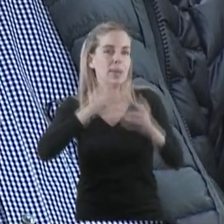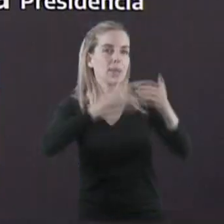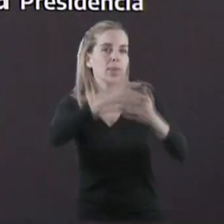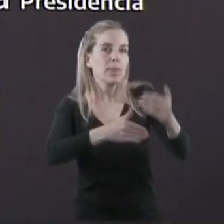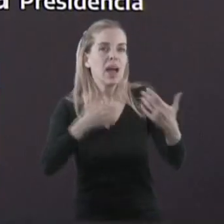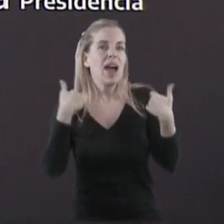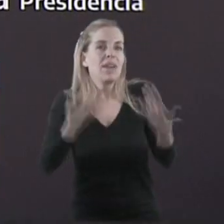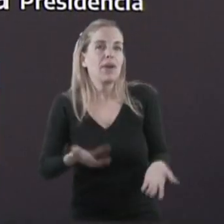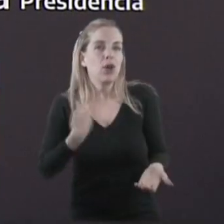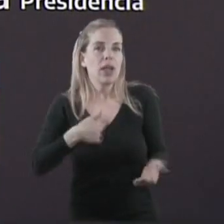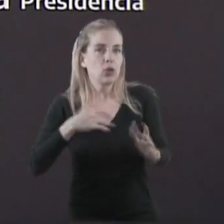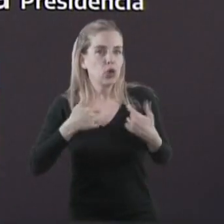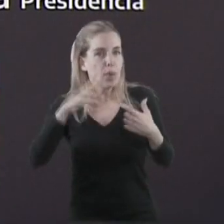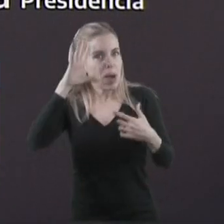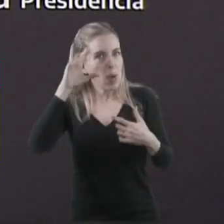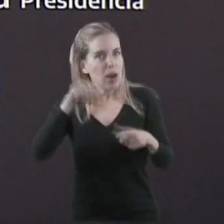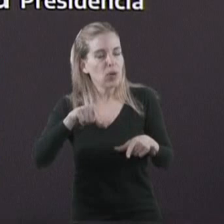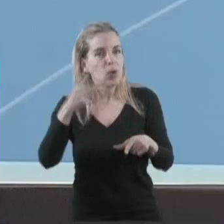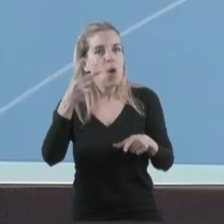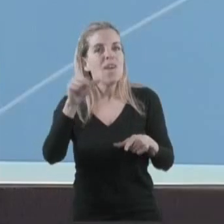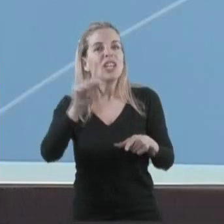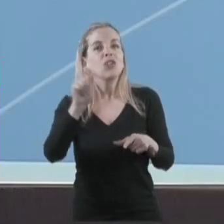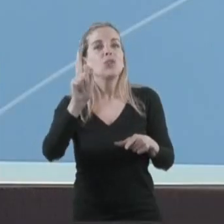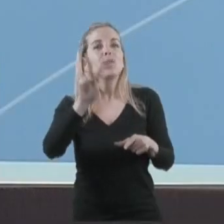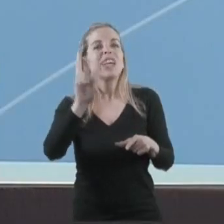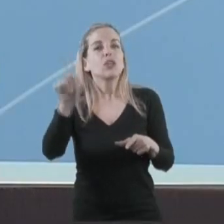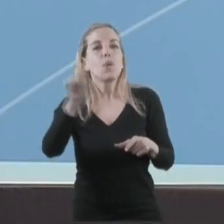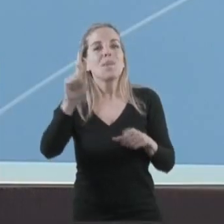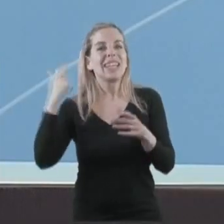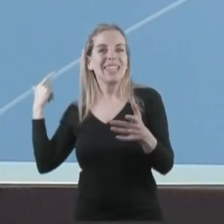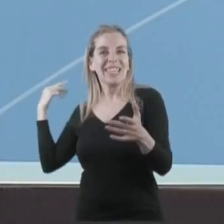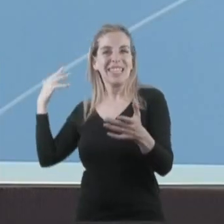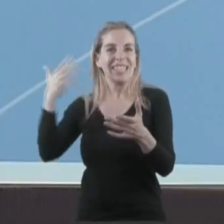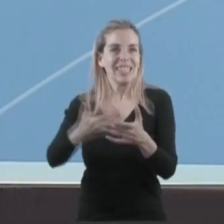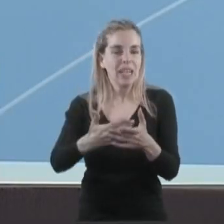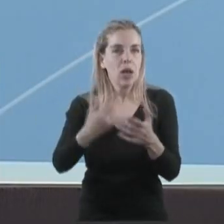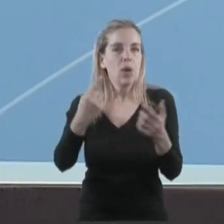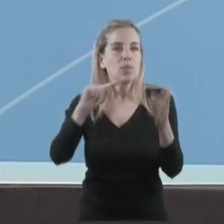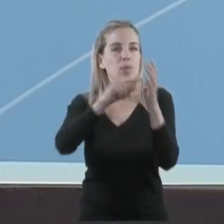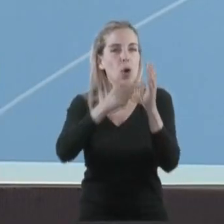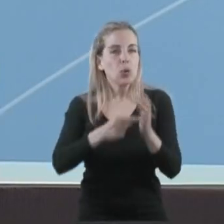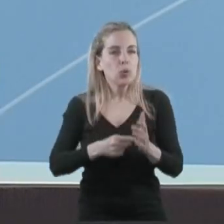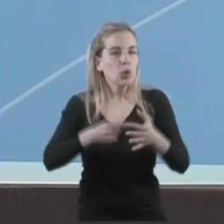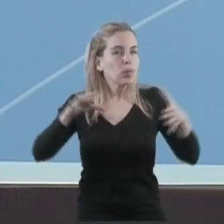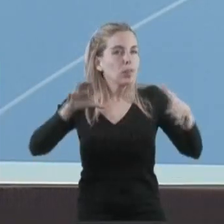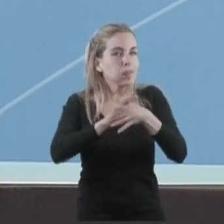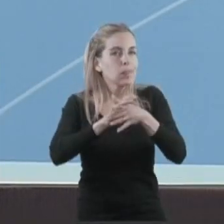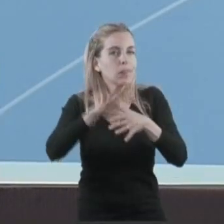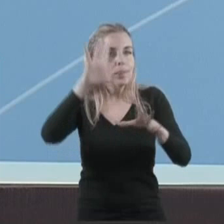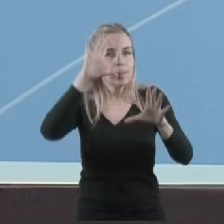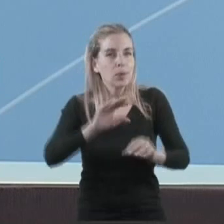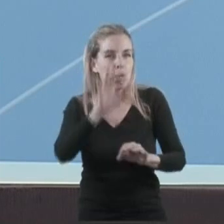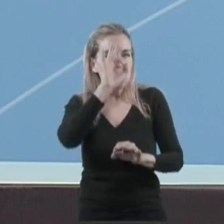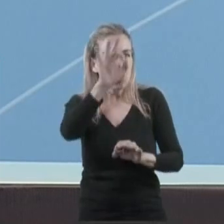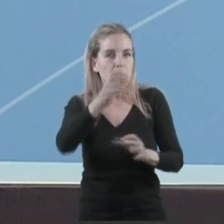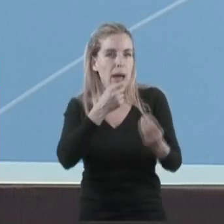Argentina. Yo recuerdo en estos 21 meses de gestión ejemplos concretos que nunca olvidaremos. Por ejemplo, en el momento más duro del